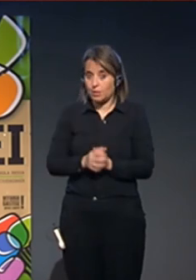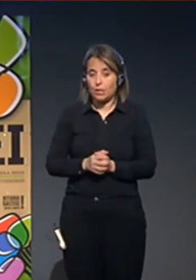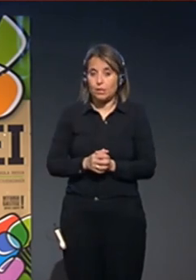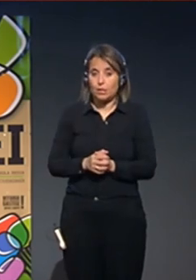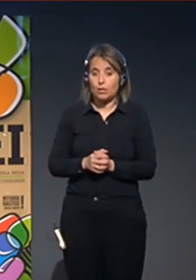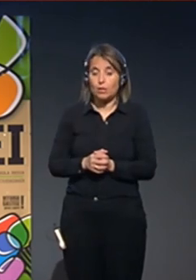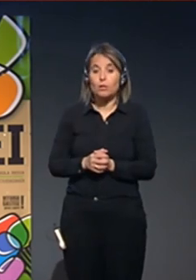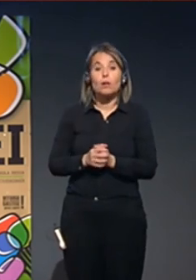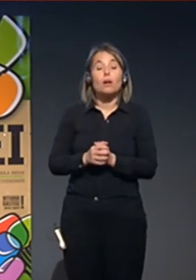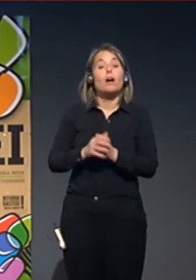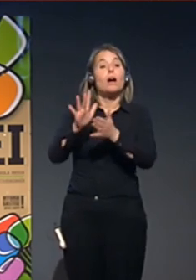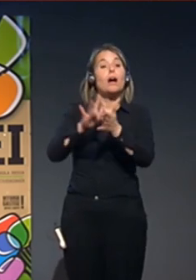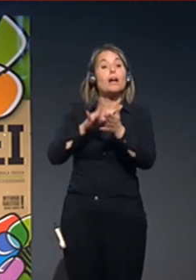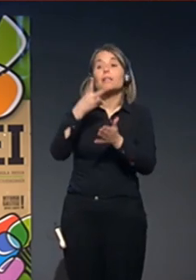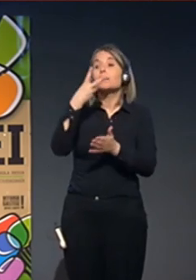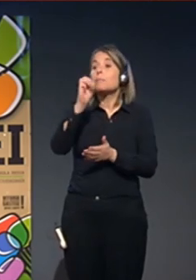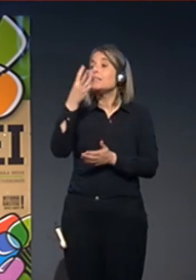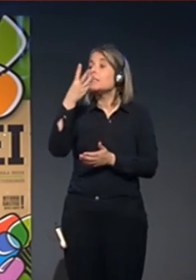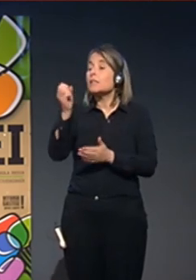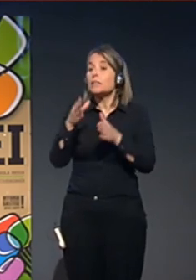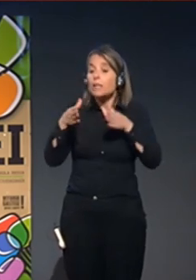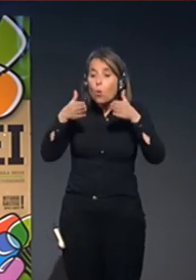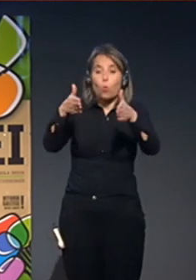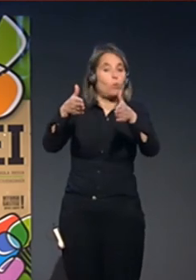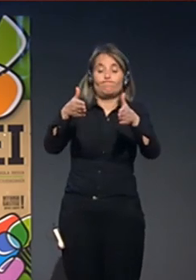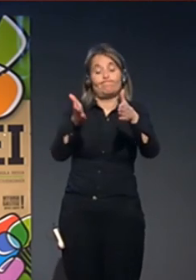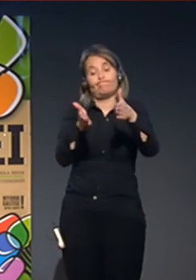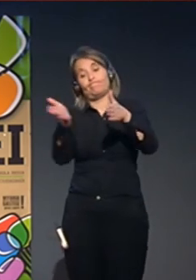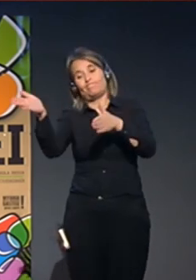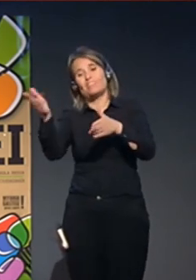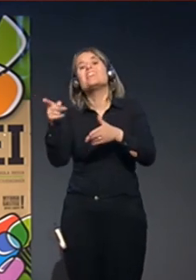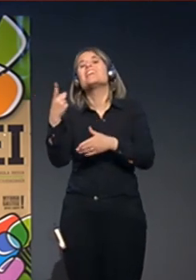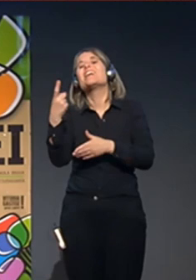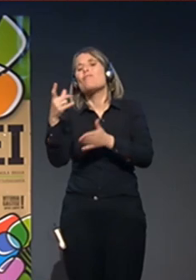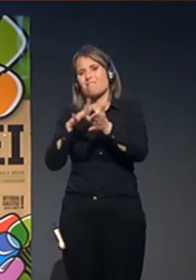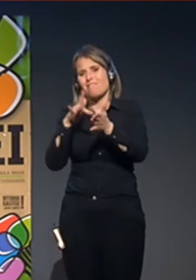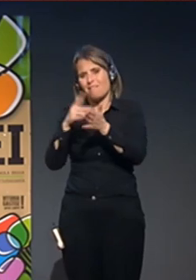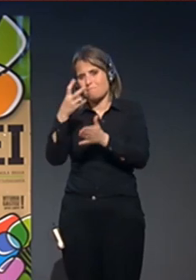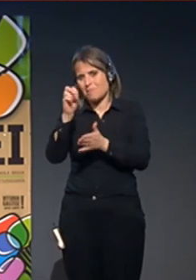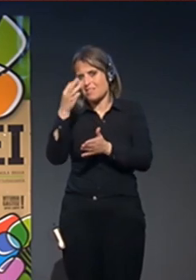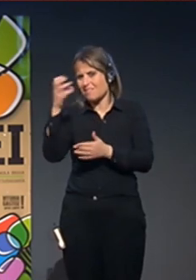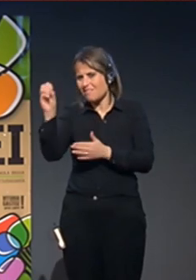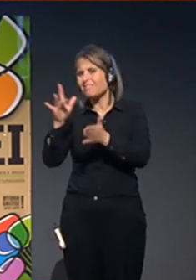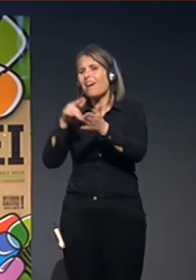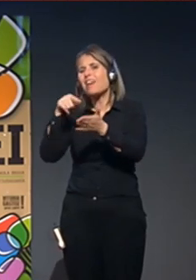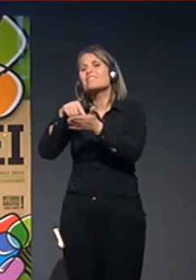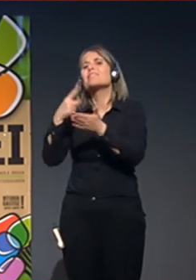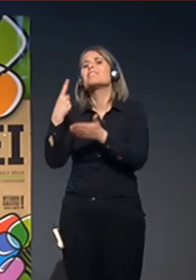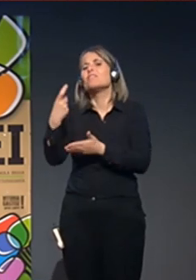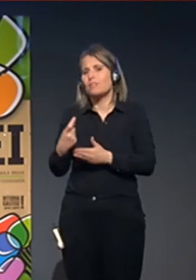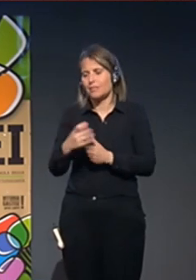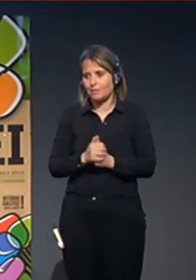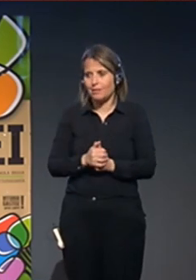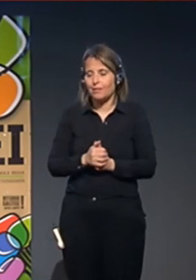nos está marcando el rumbo no necesario qué le falta a la agenda 2030 Pues mira os he dicho y esto